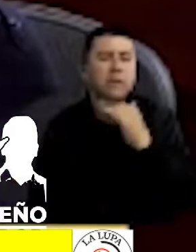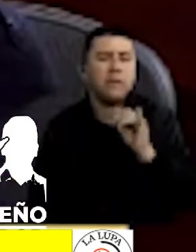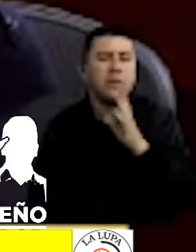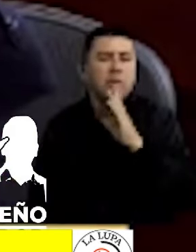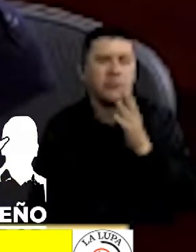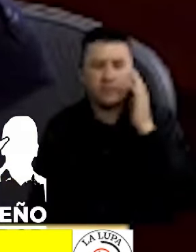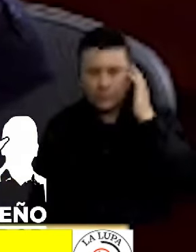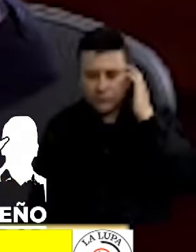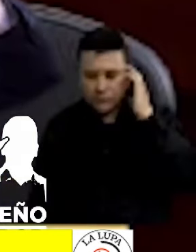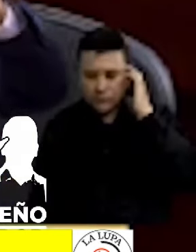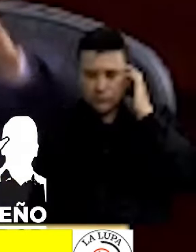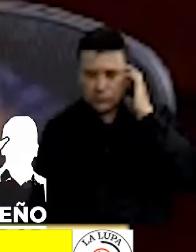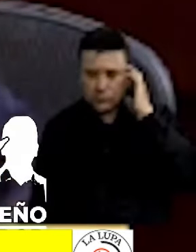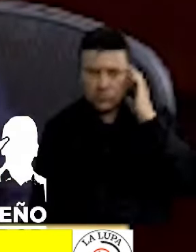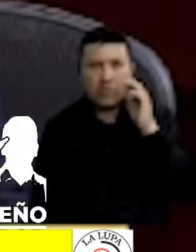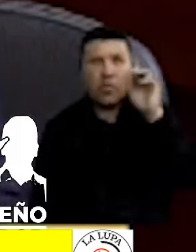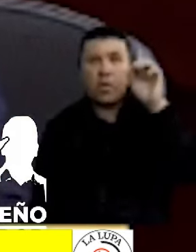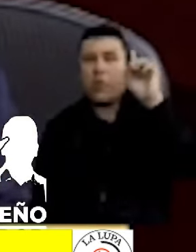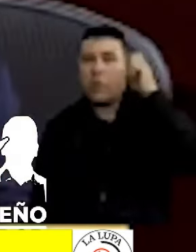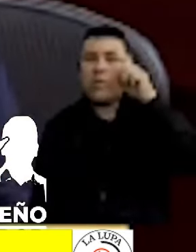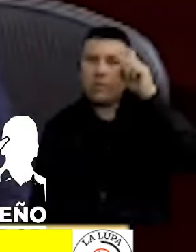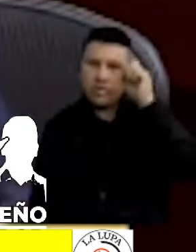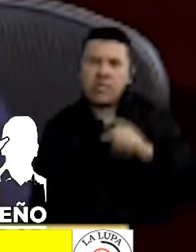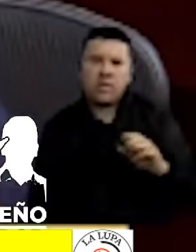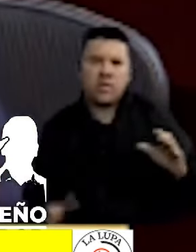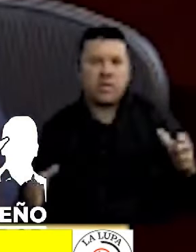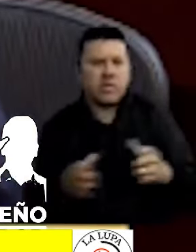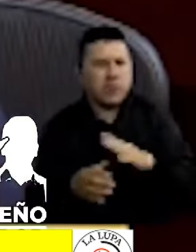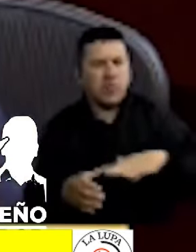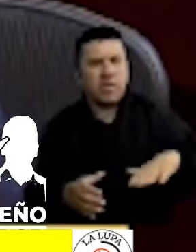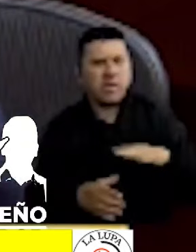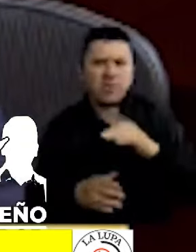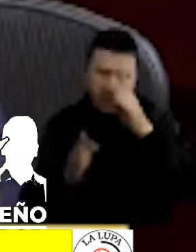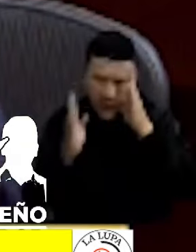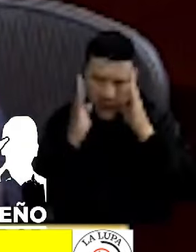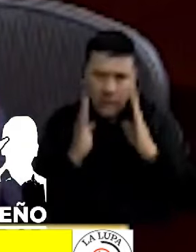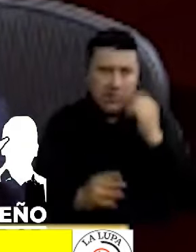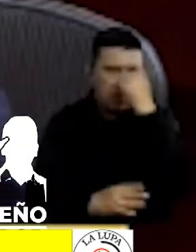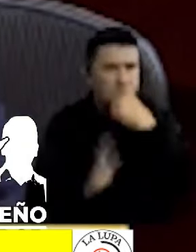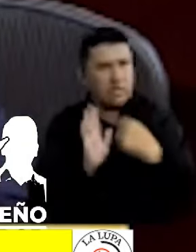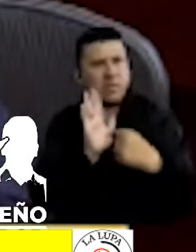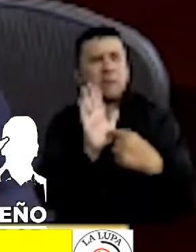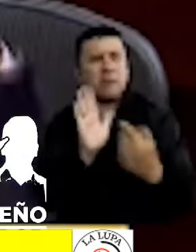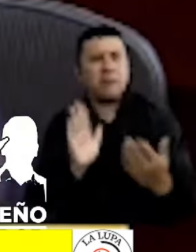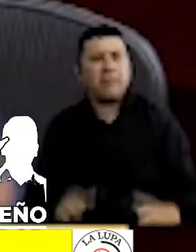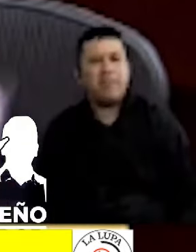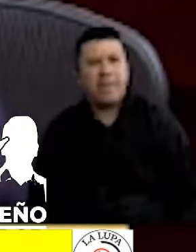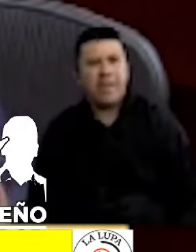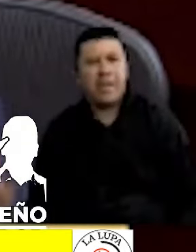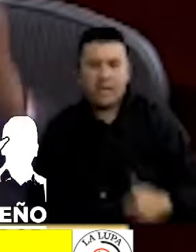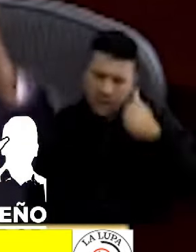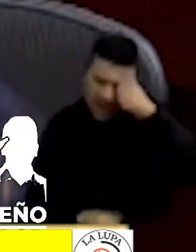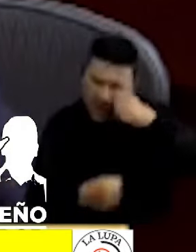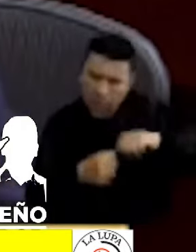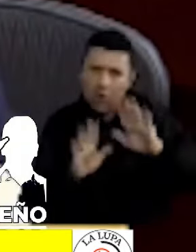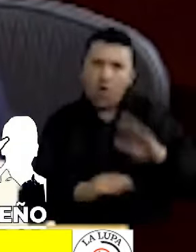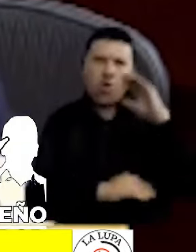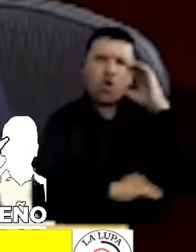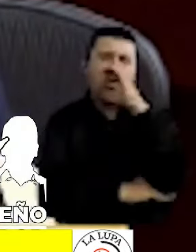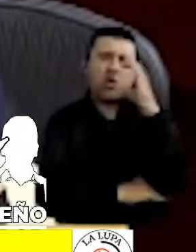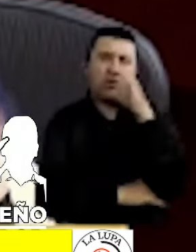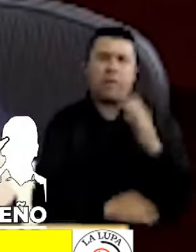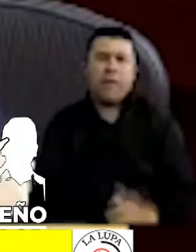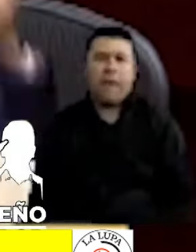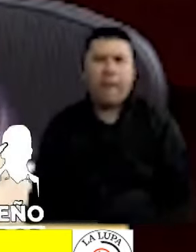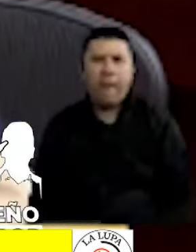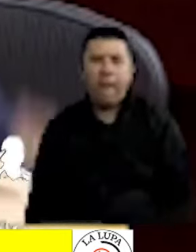Termine, senador. El gobierno entienda que tiene que ponerle la cara a los araucanos, que Arauca es Colombia,